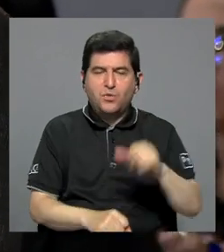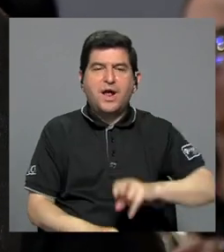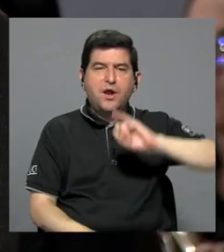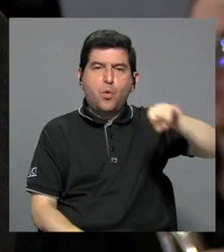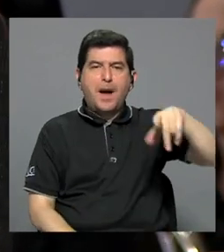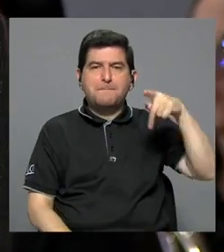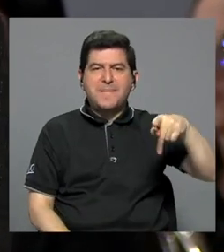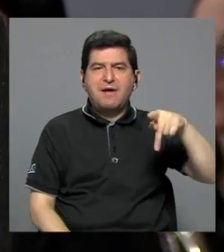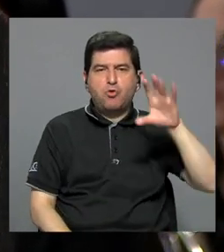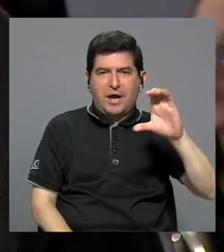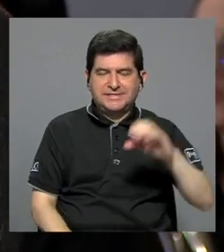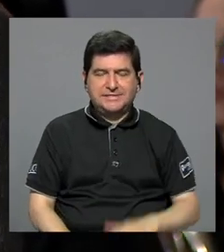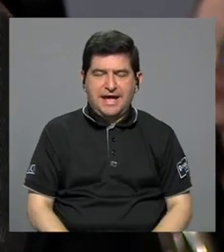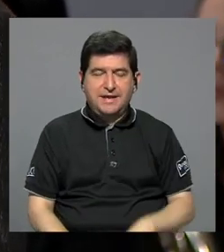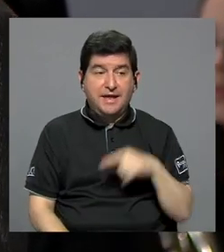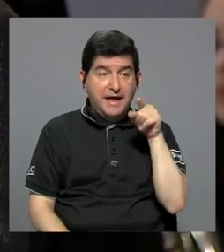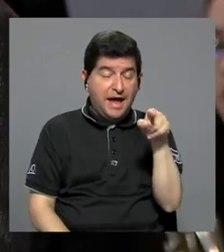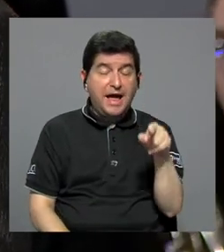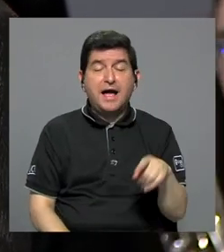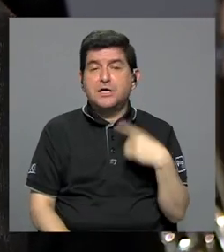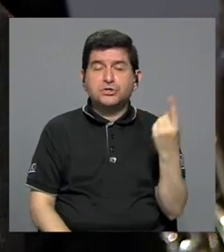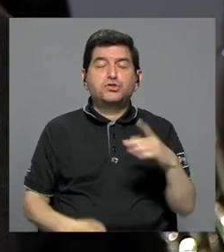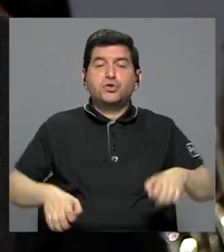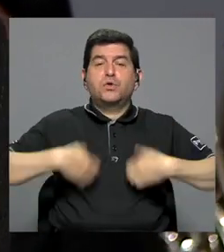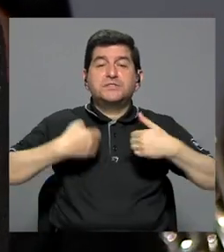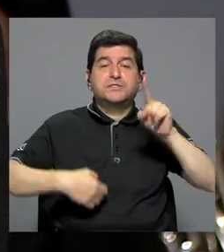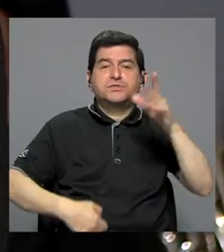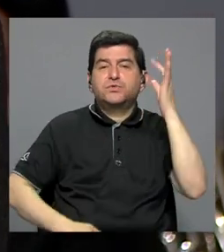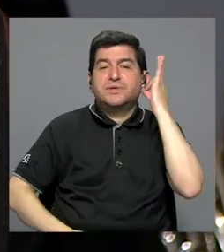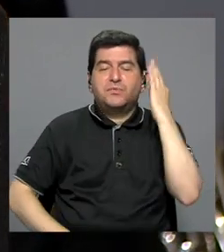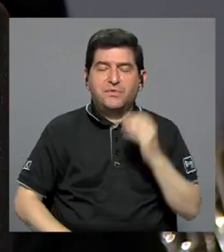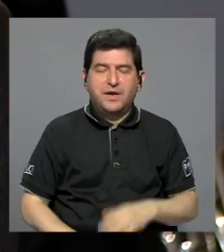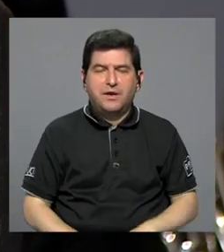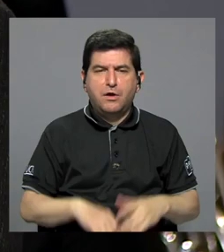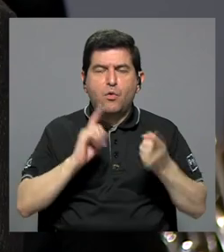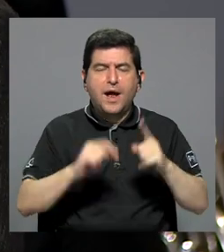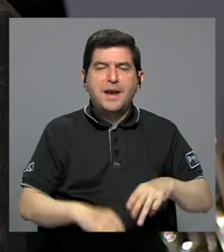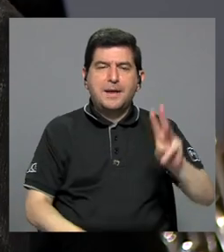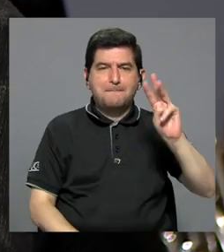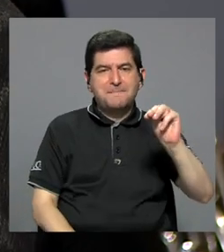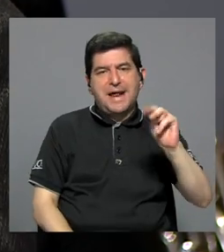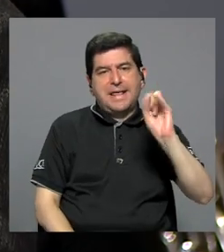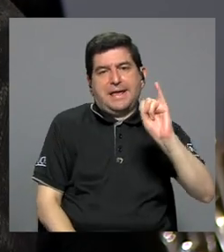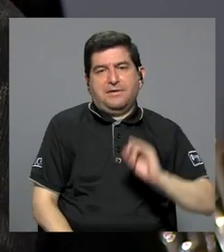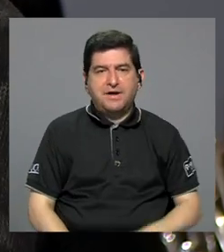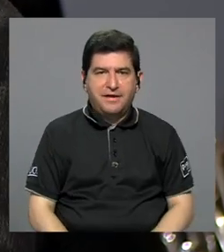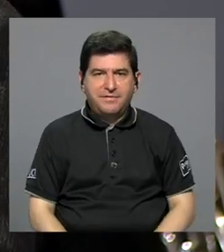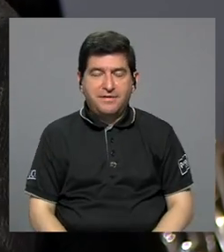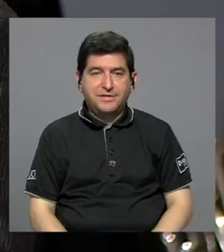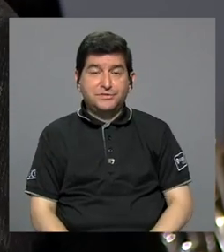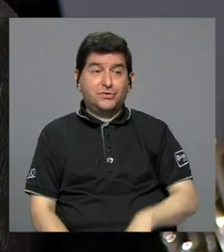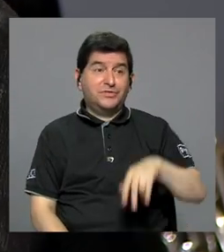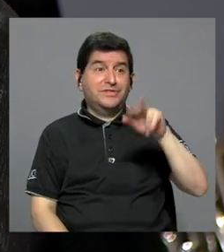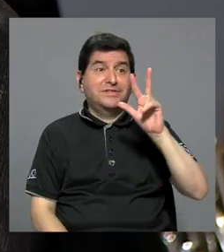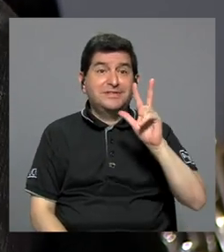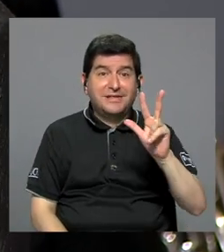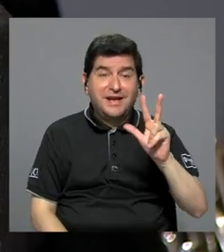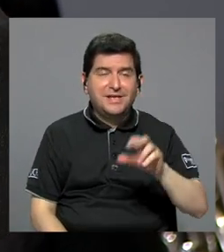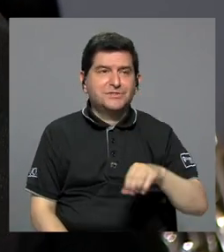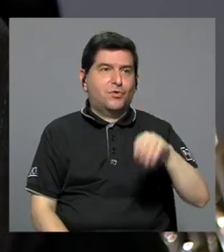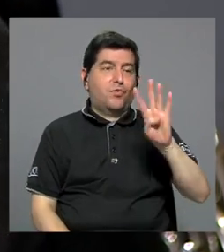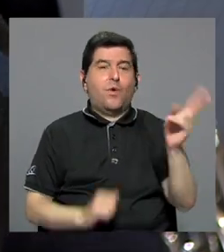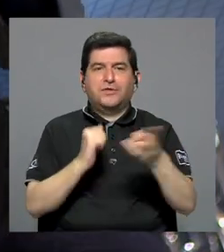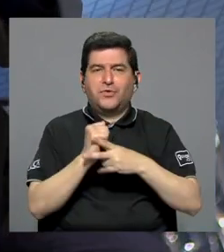Entonces, en el mundo de Juan Pablo Castel solo existe María Iribarne. Por eso es triple, cuádruplemente